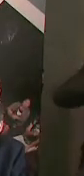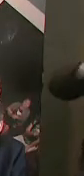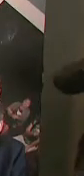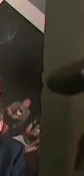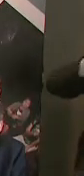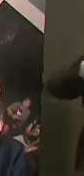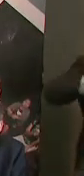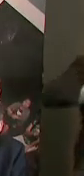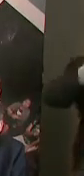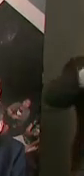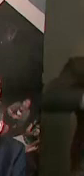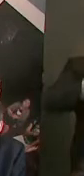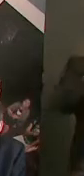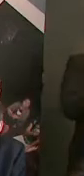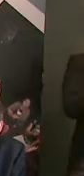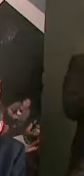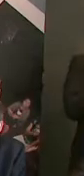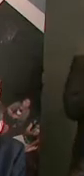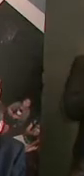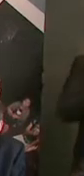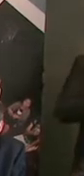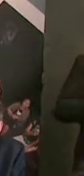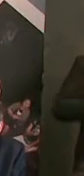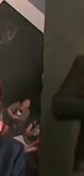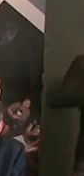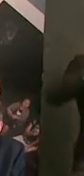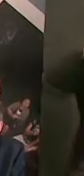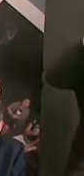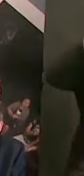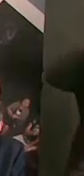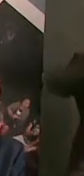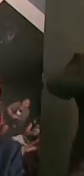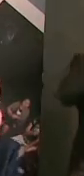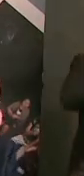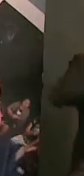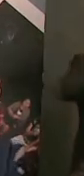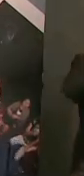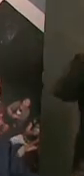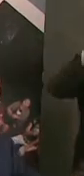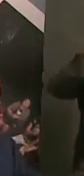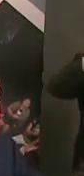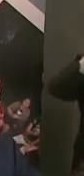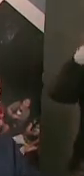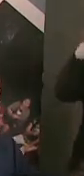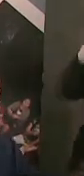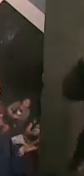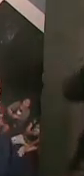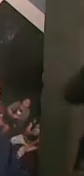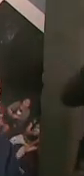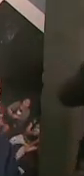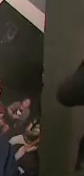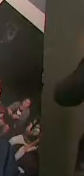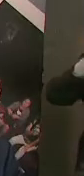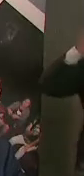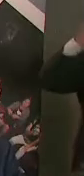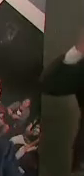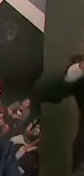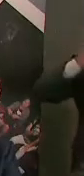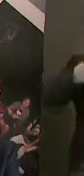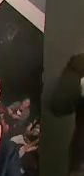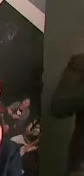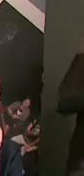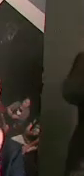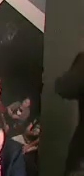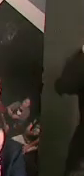línea jurisprudencial del Tribunal Electoral del Poder Judicial de la Federación ha sido clara, emitiendo criterios respecto al derecho que